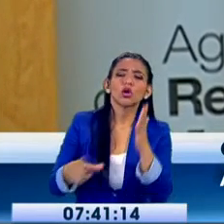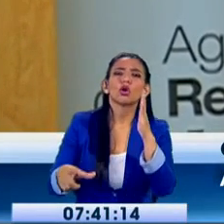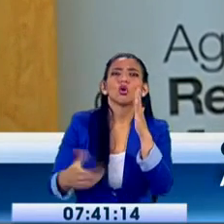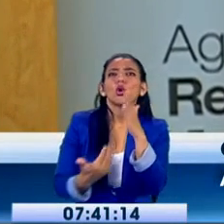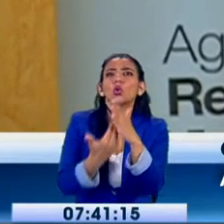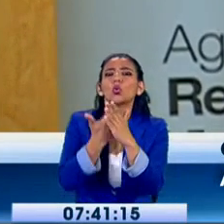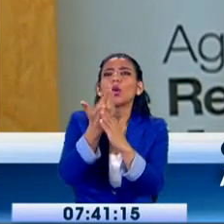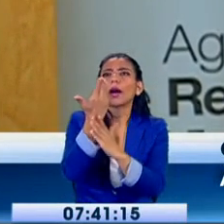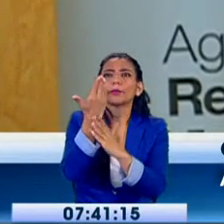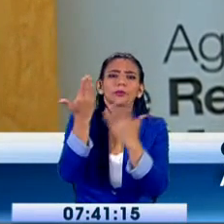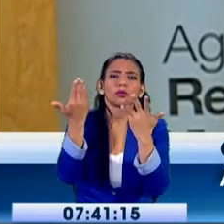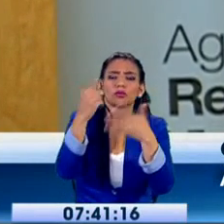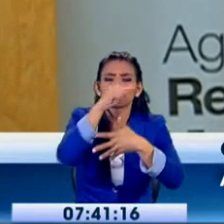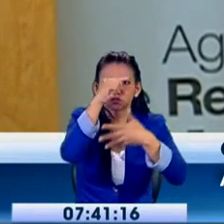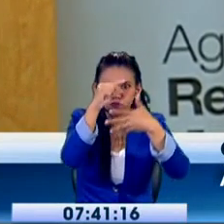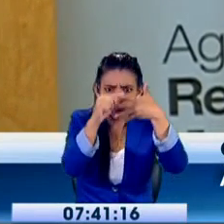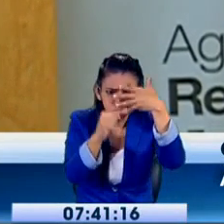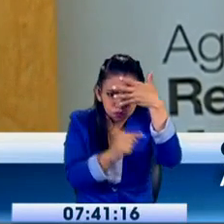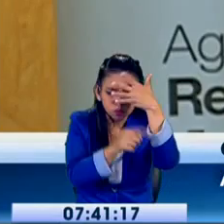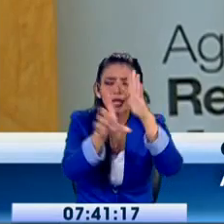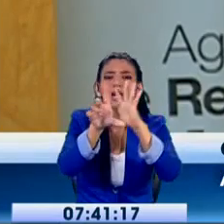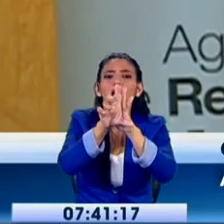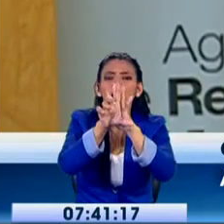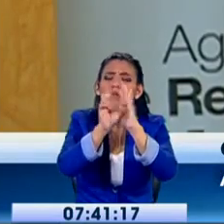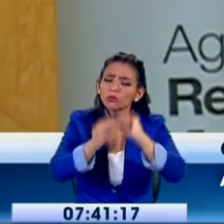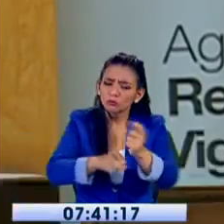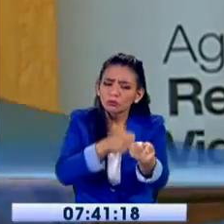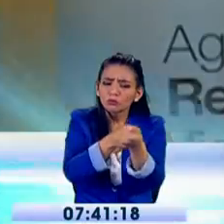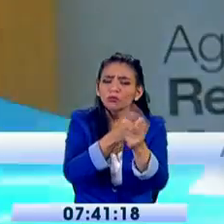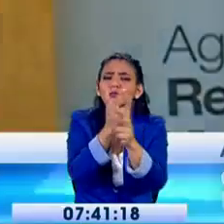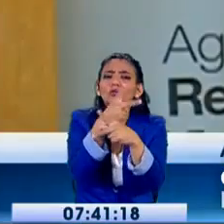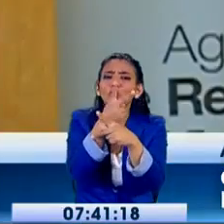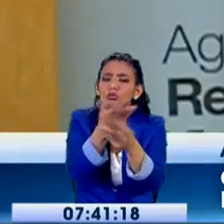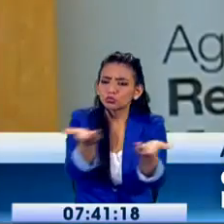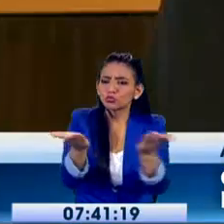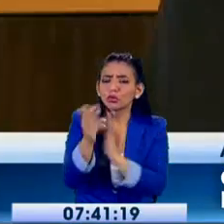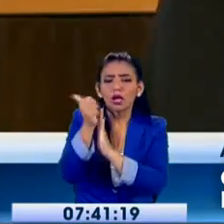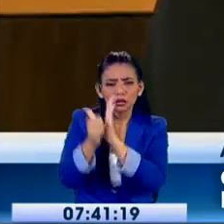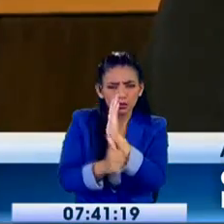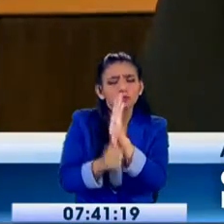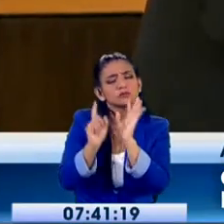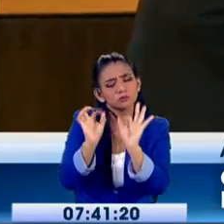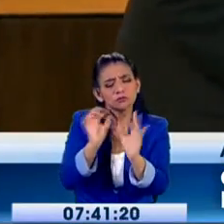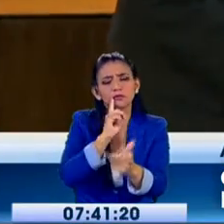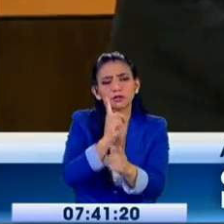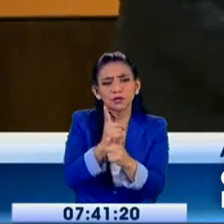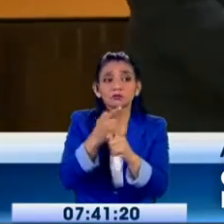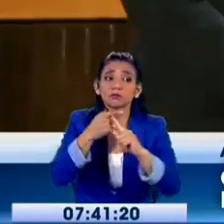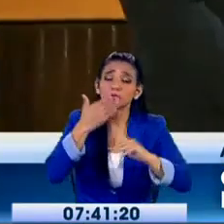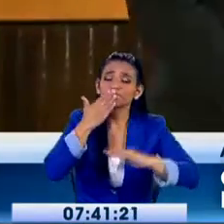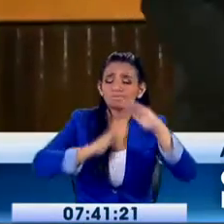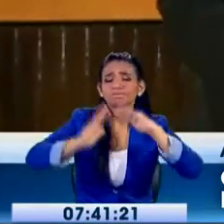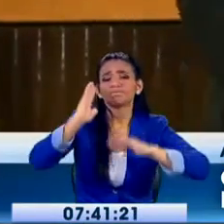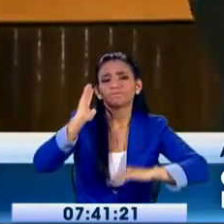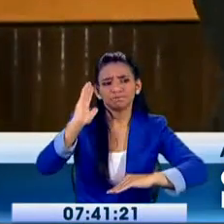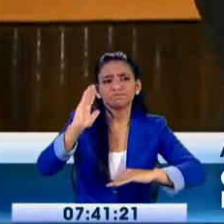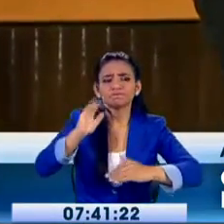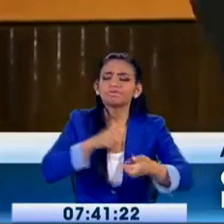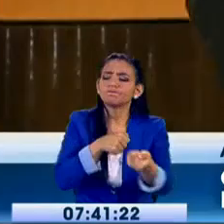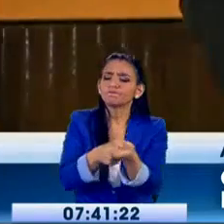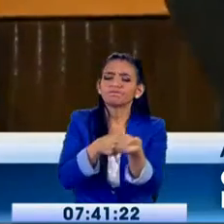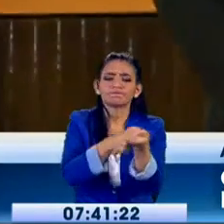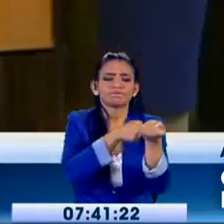legal que fomente la actividad productiva de nuestros artesanos, comprometiéndose a extenderle la mano a